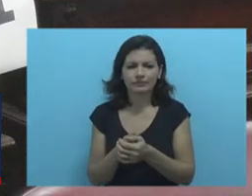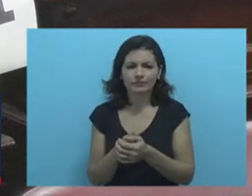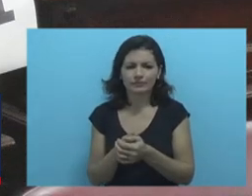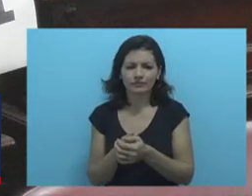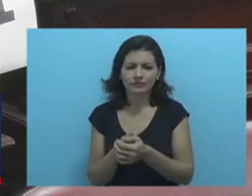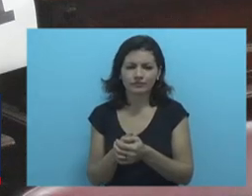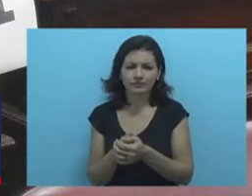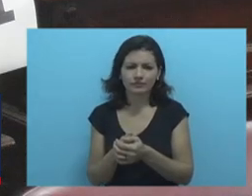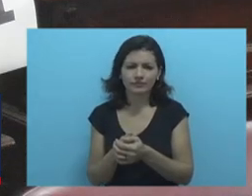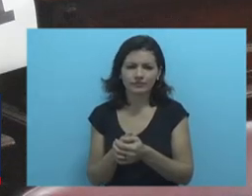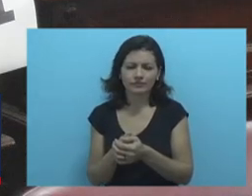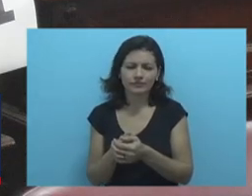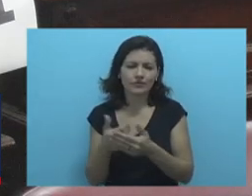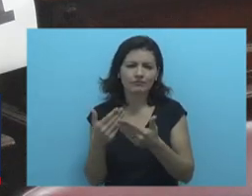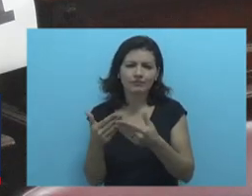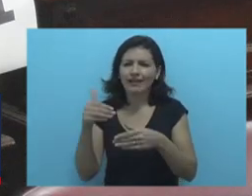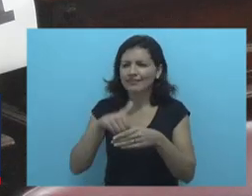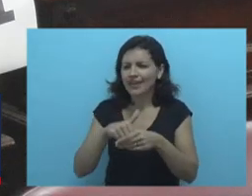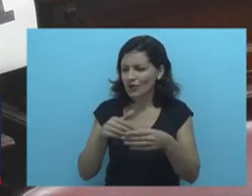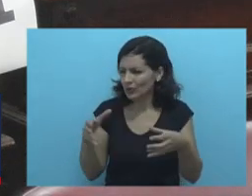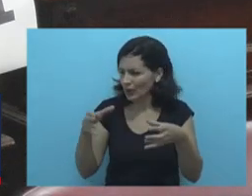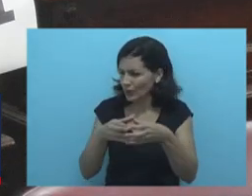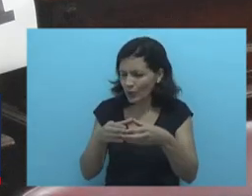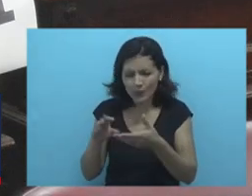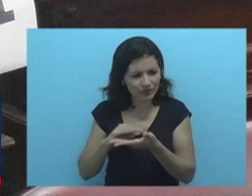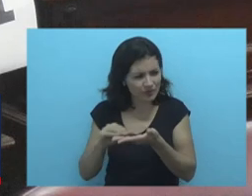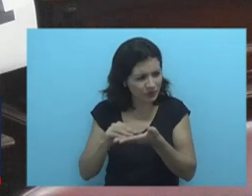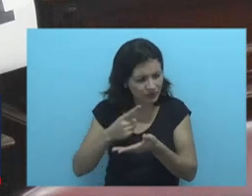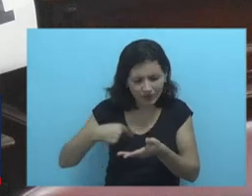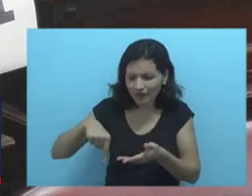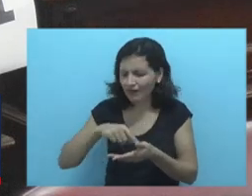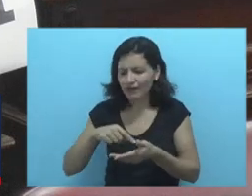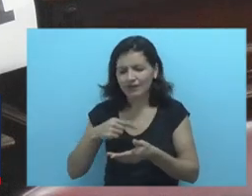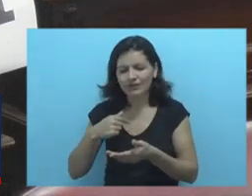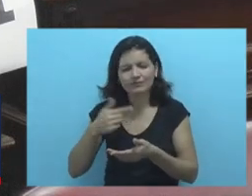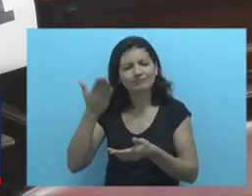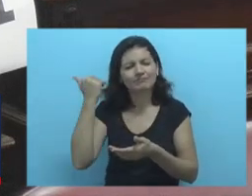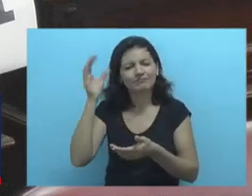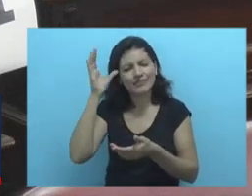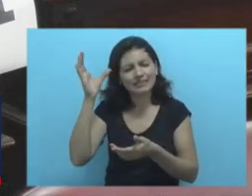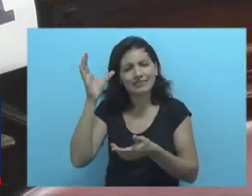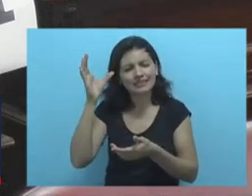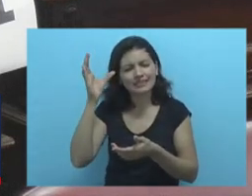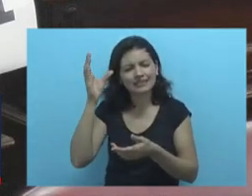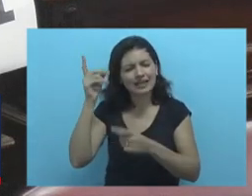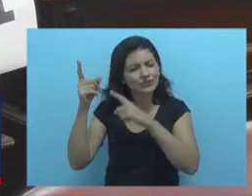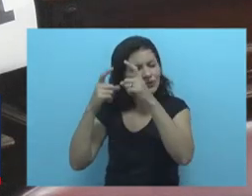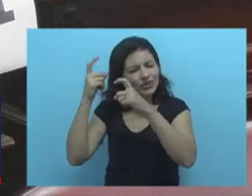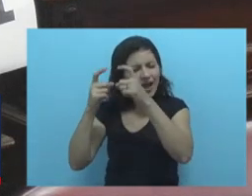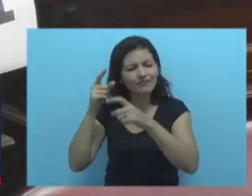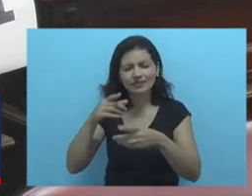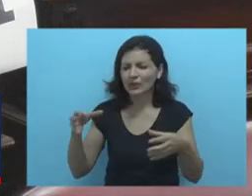de ser parte de esta cámara que él soñó, esta cámara joven,